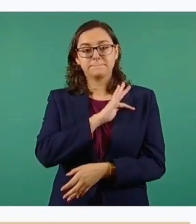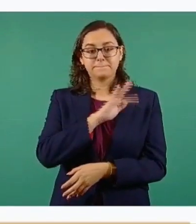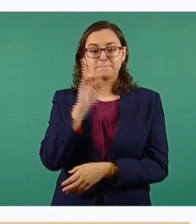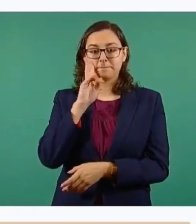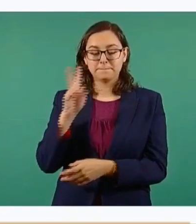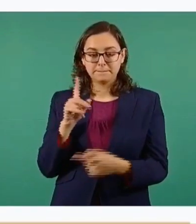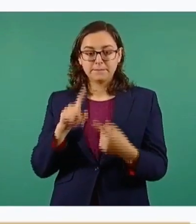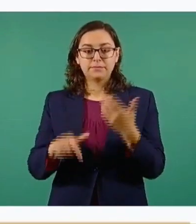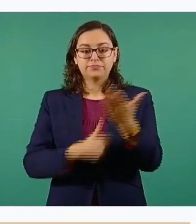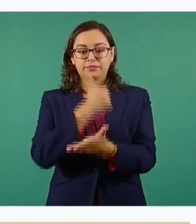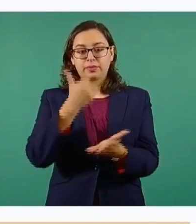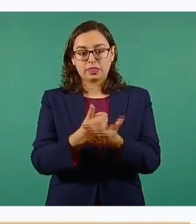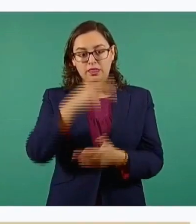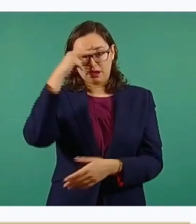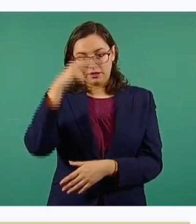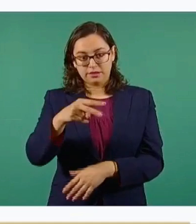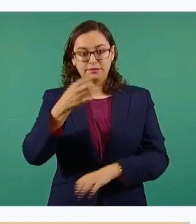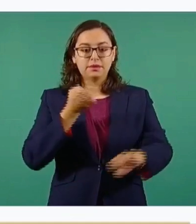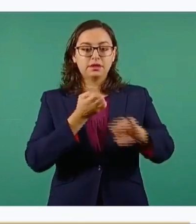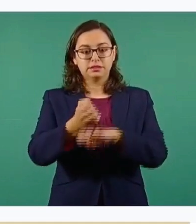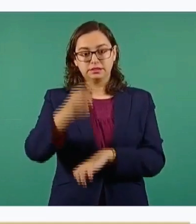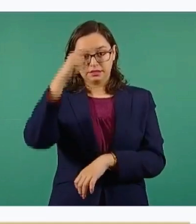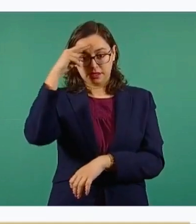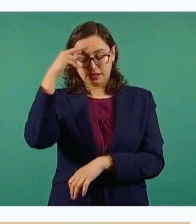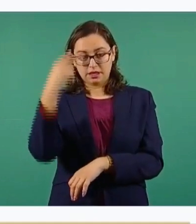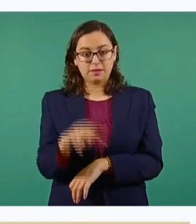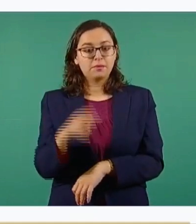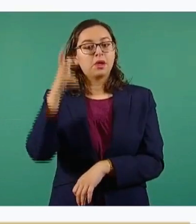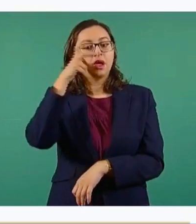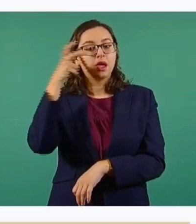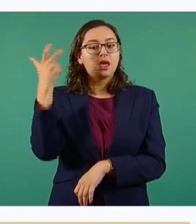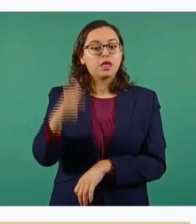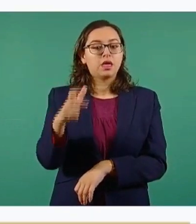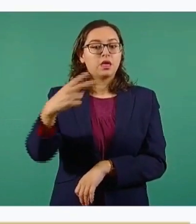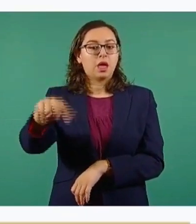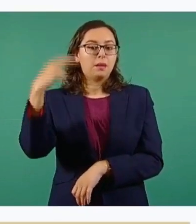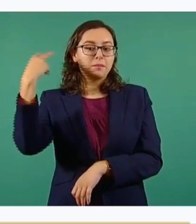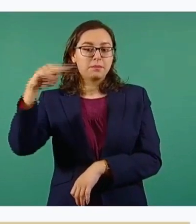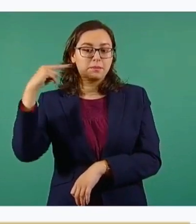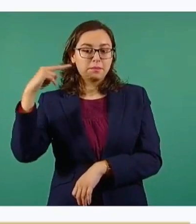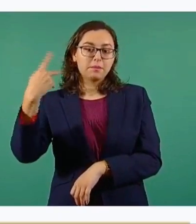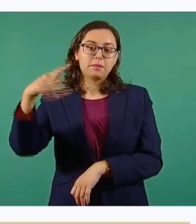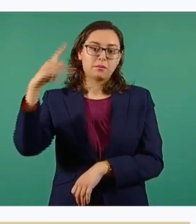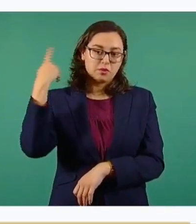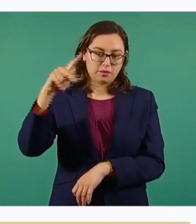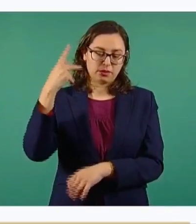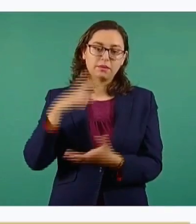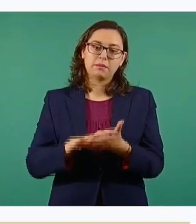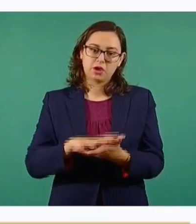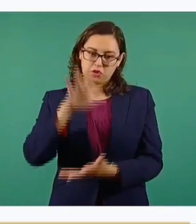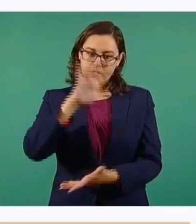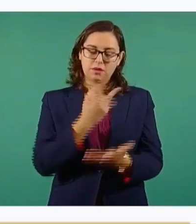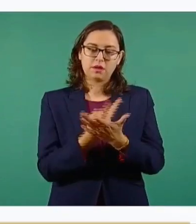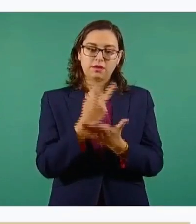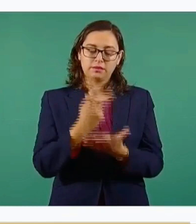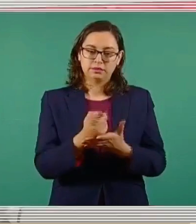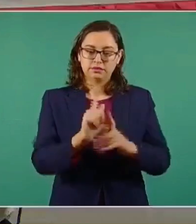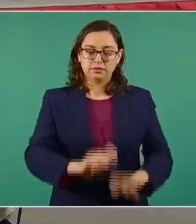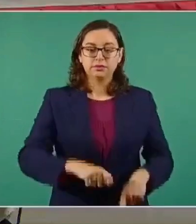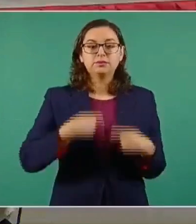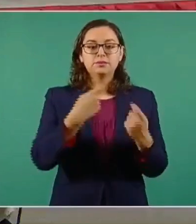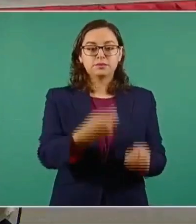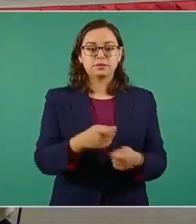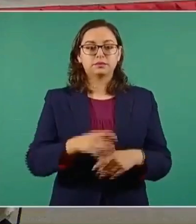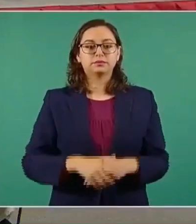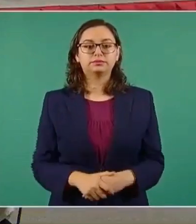la Ciudad de México, el Estado de Hidalgo, Veracruz y Puebla. ¿Cuál es la perspectiva